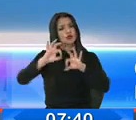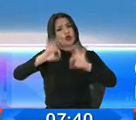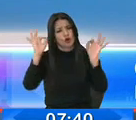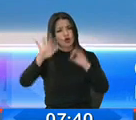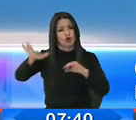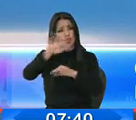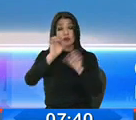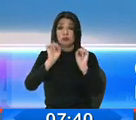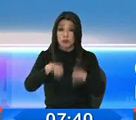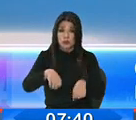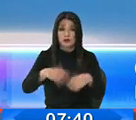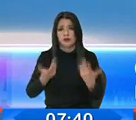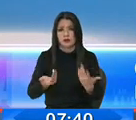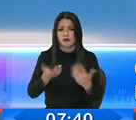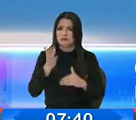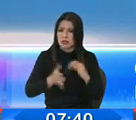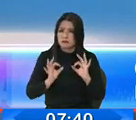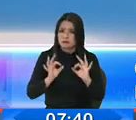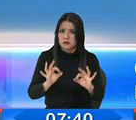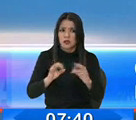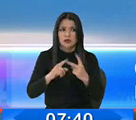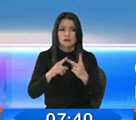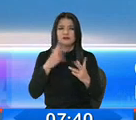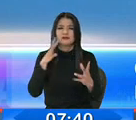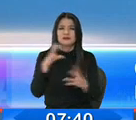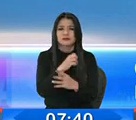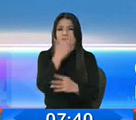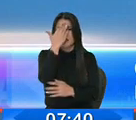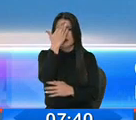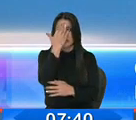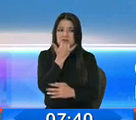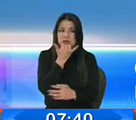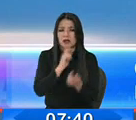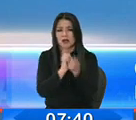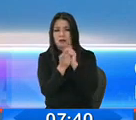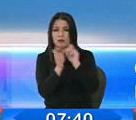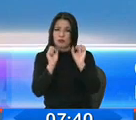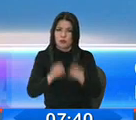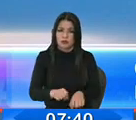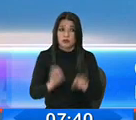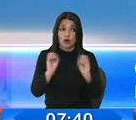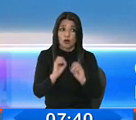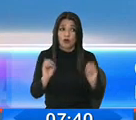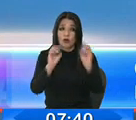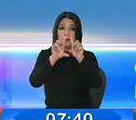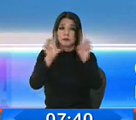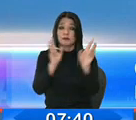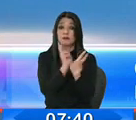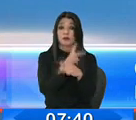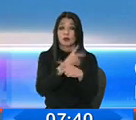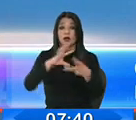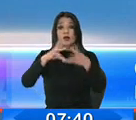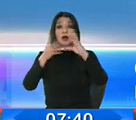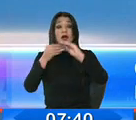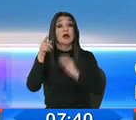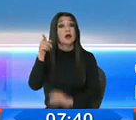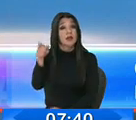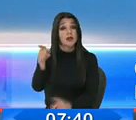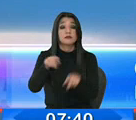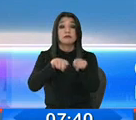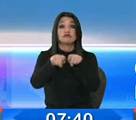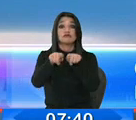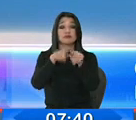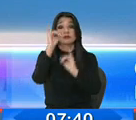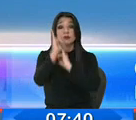plazos diferenciados, reconocer esas sensibilidades y además adecuar esos sectores productivos a las condiciones de competencia